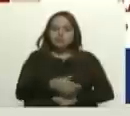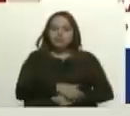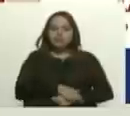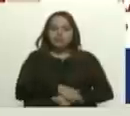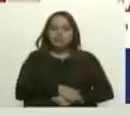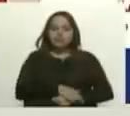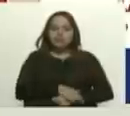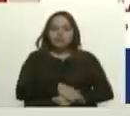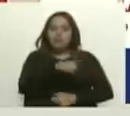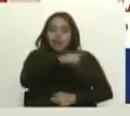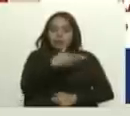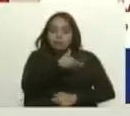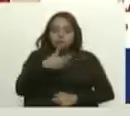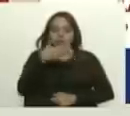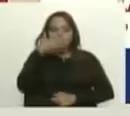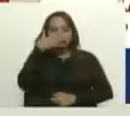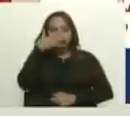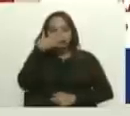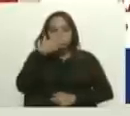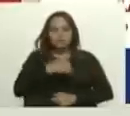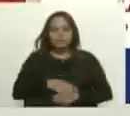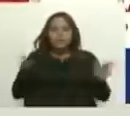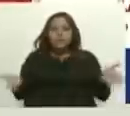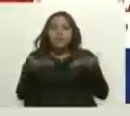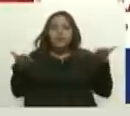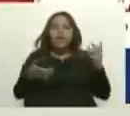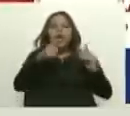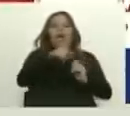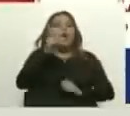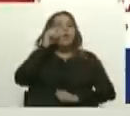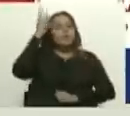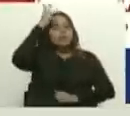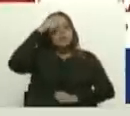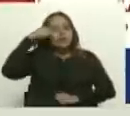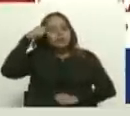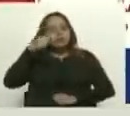que promovieron las acciones de este señor,